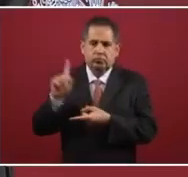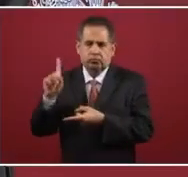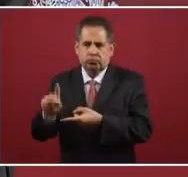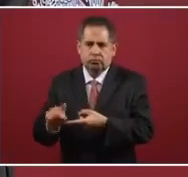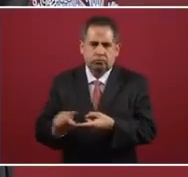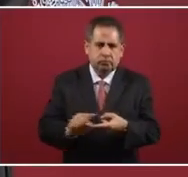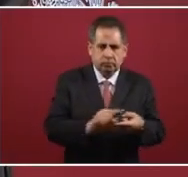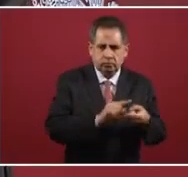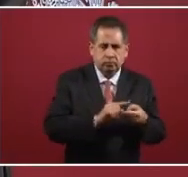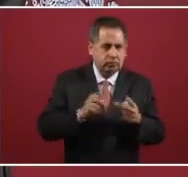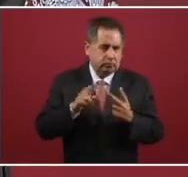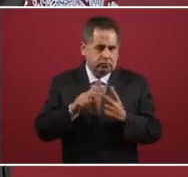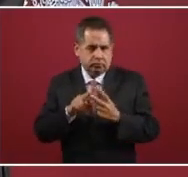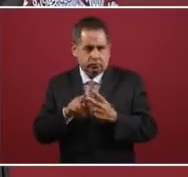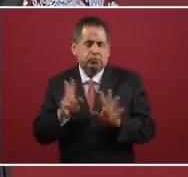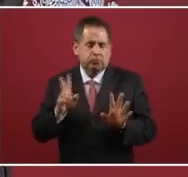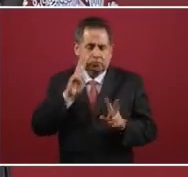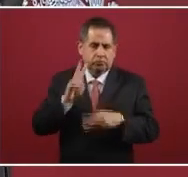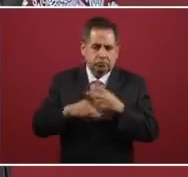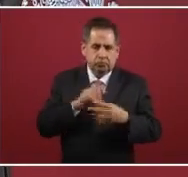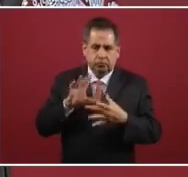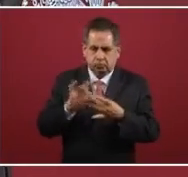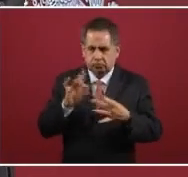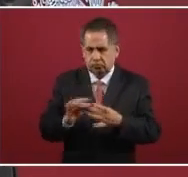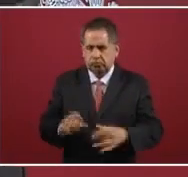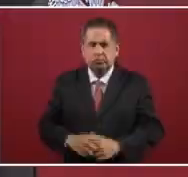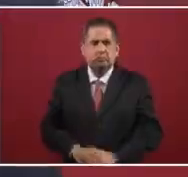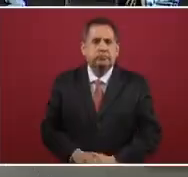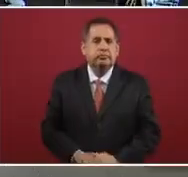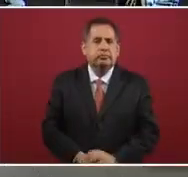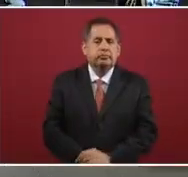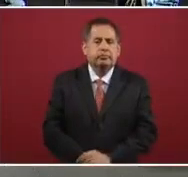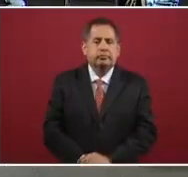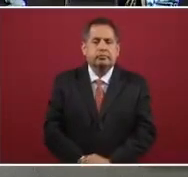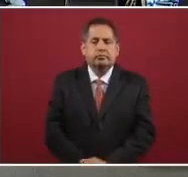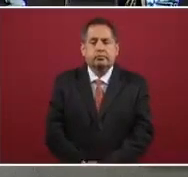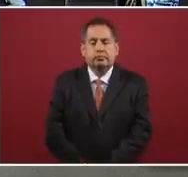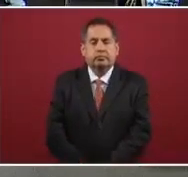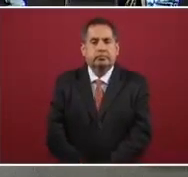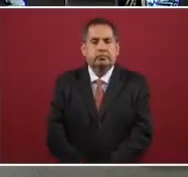disminuyendo. Entonces, estas dos cosas se van componiendo una con la otra.